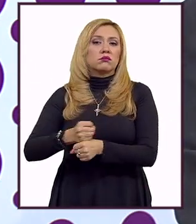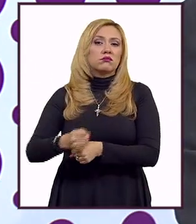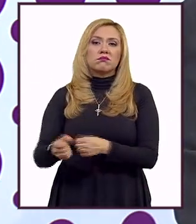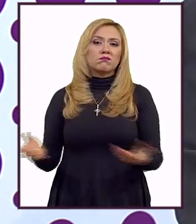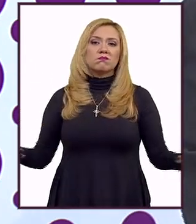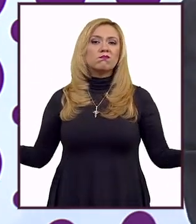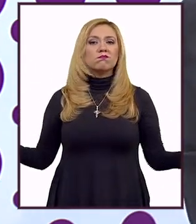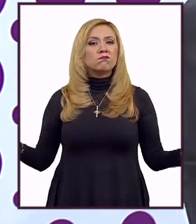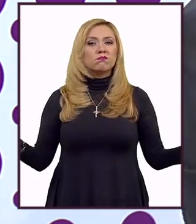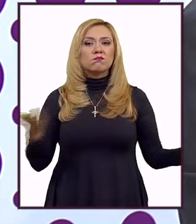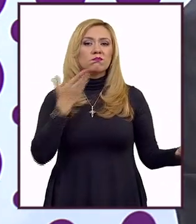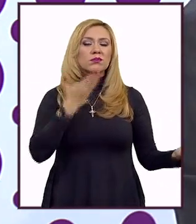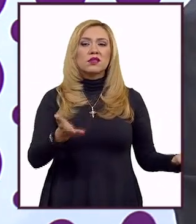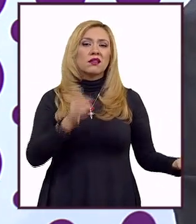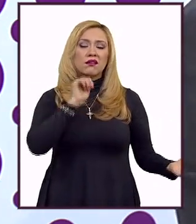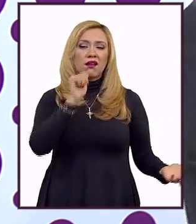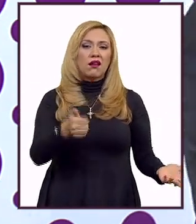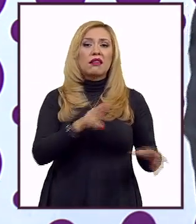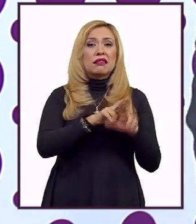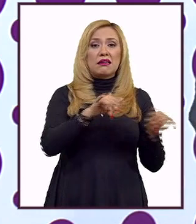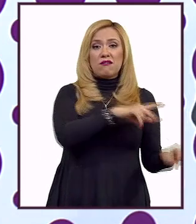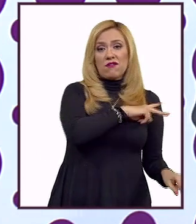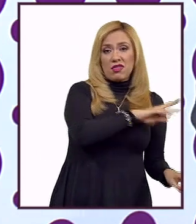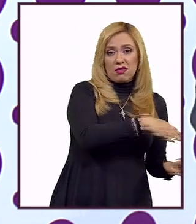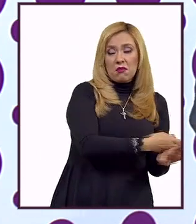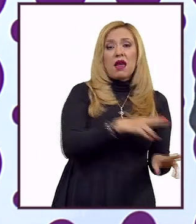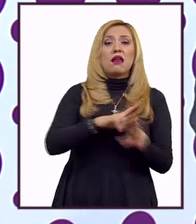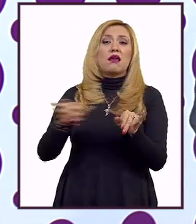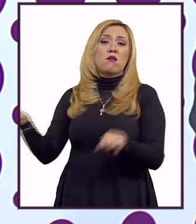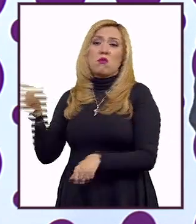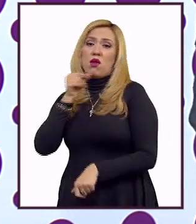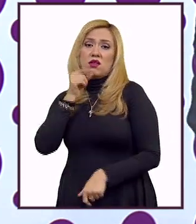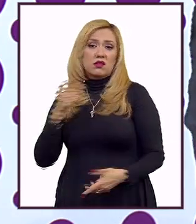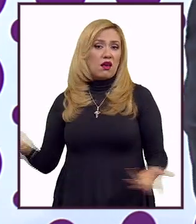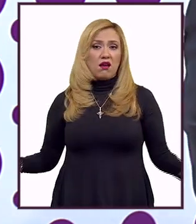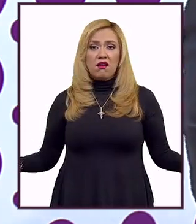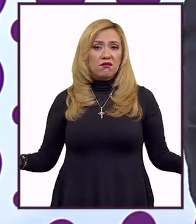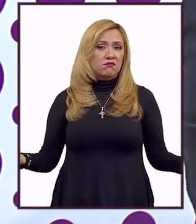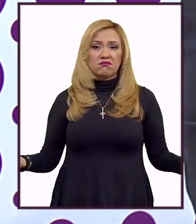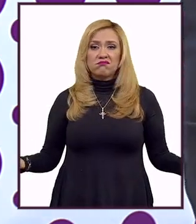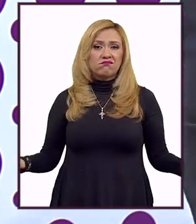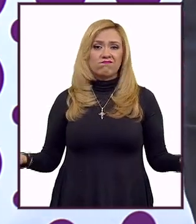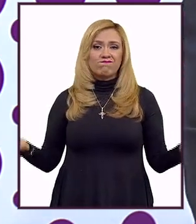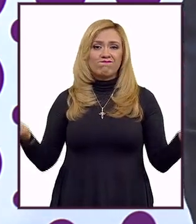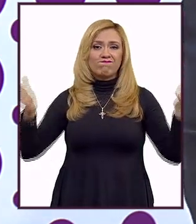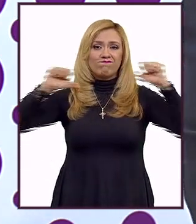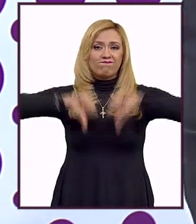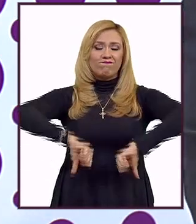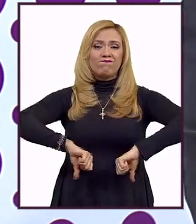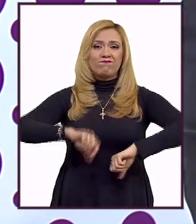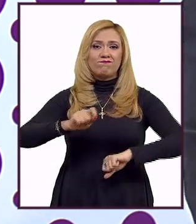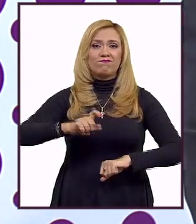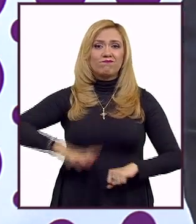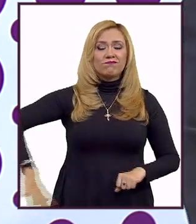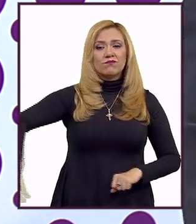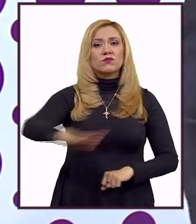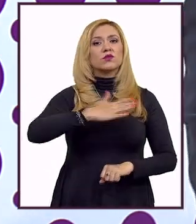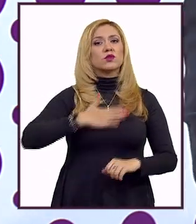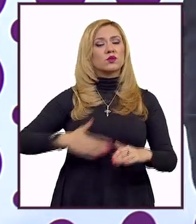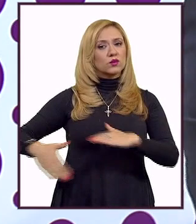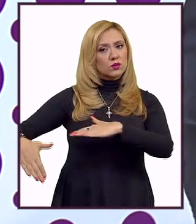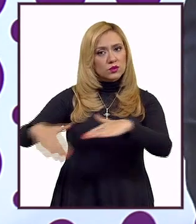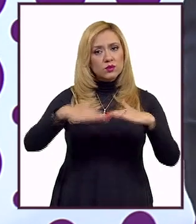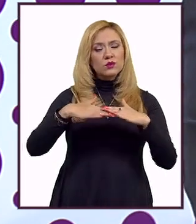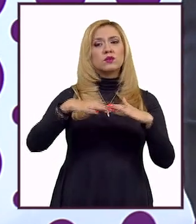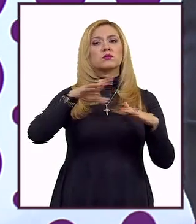a nadie, ni favorece a las víctimas, ni favorece a los funcionarios públicos. Es garantía de un Estado social y democrático de derecho